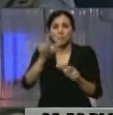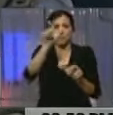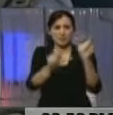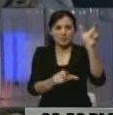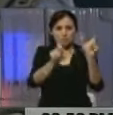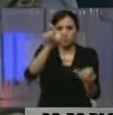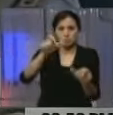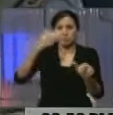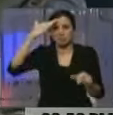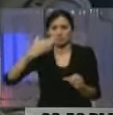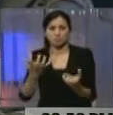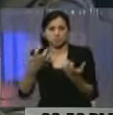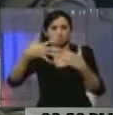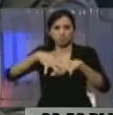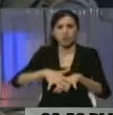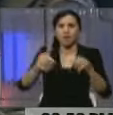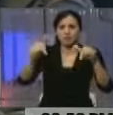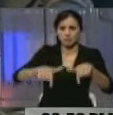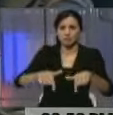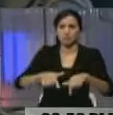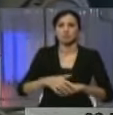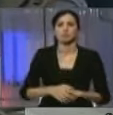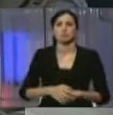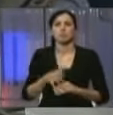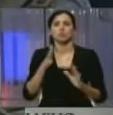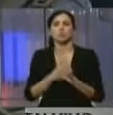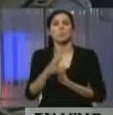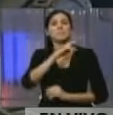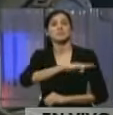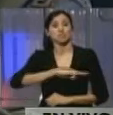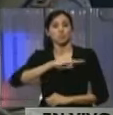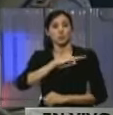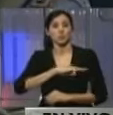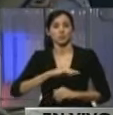se ha estructurado en función y en torno a esta gran misión.